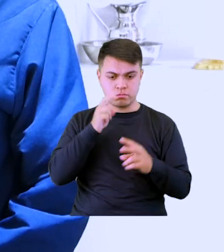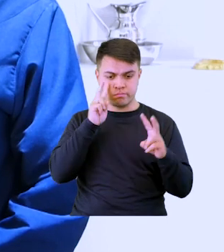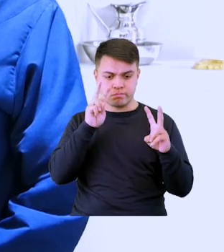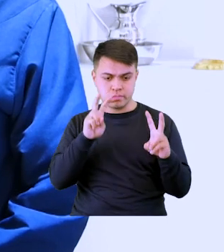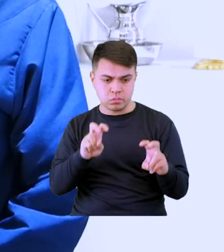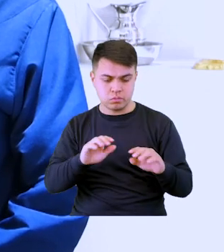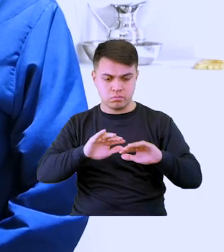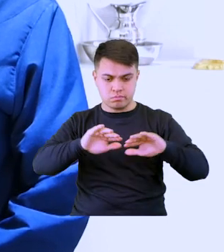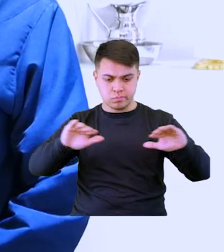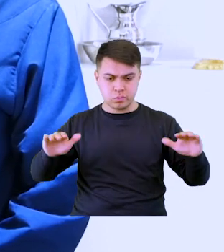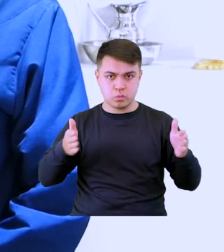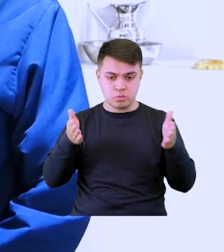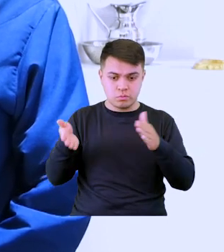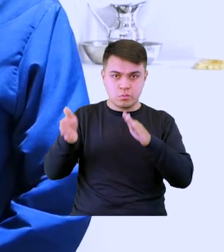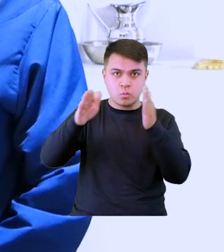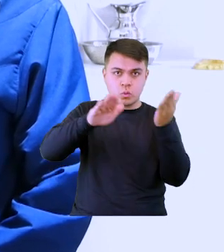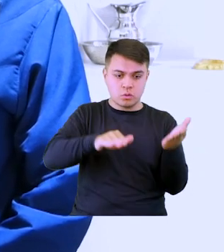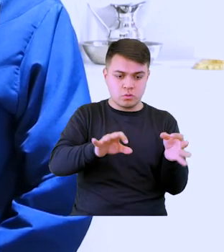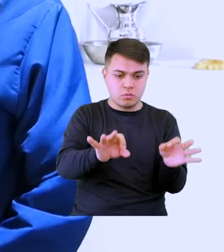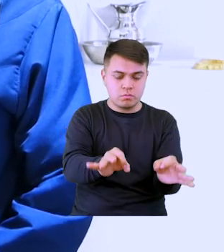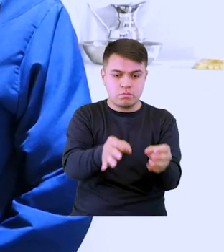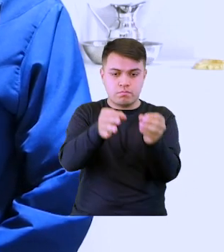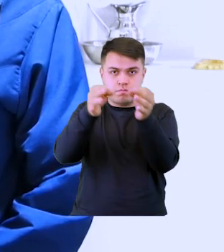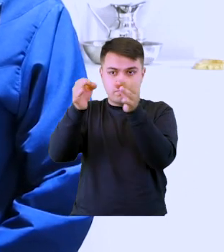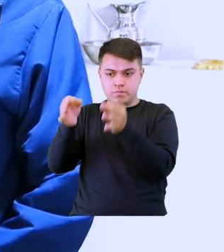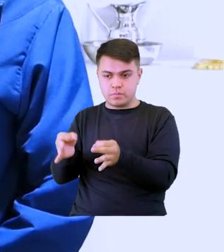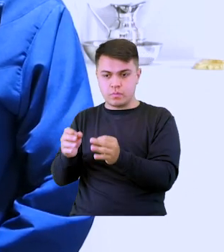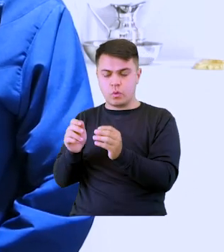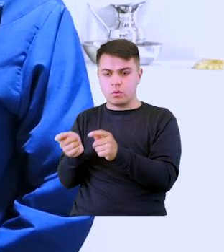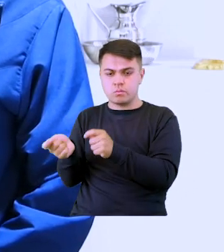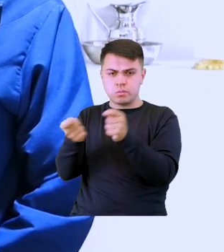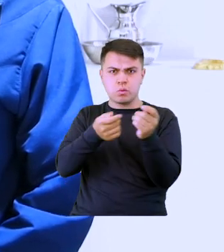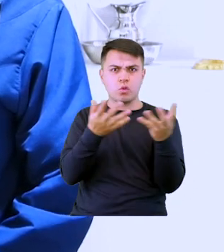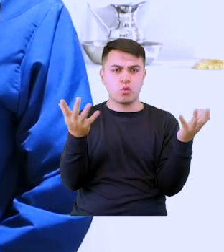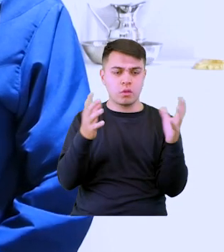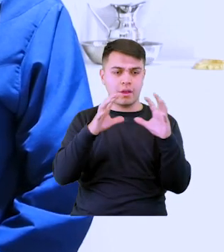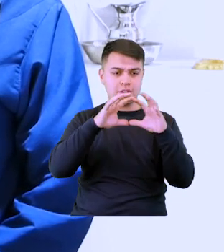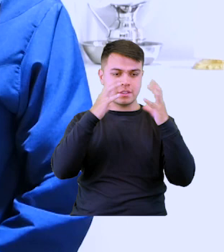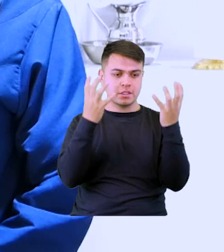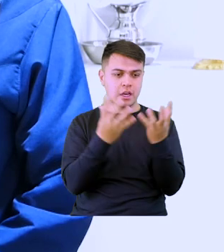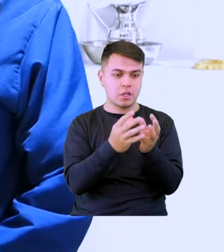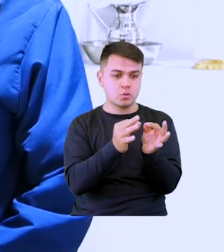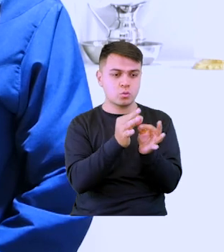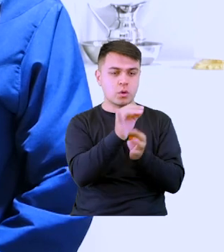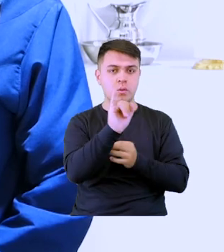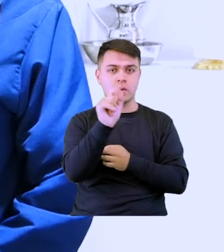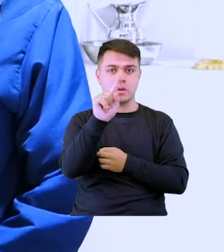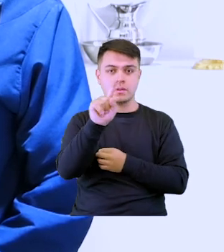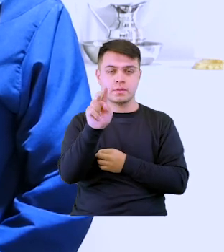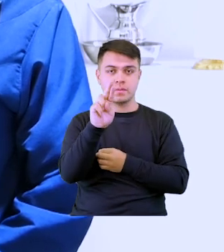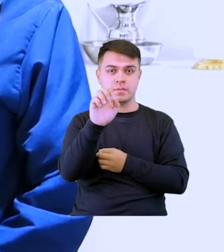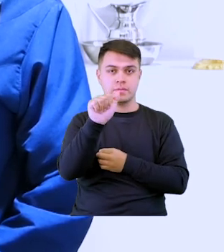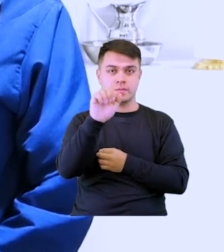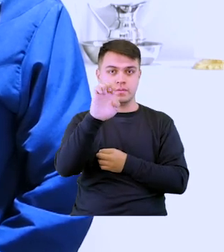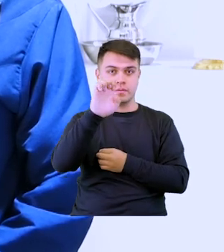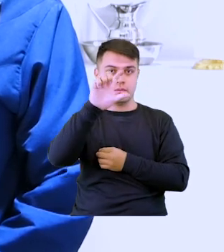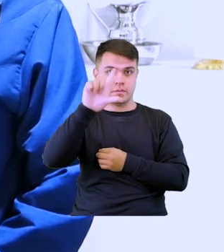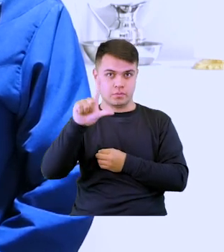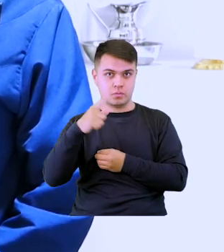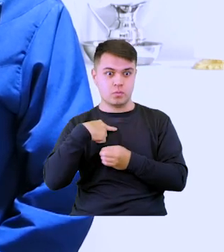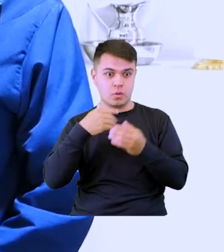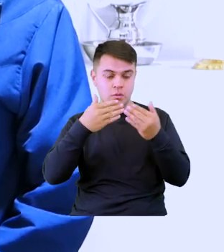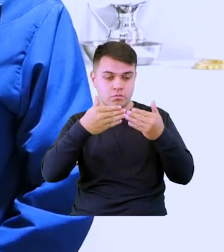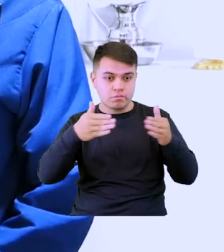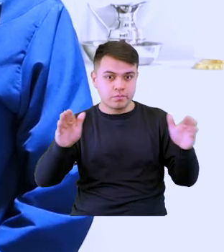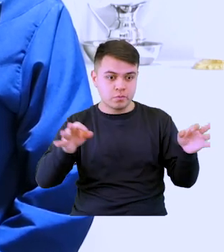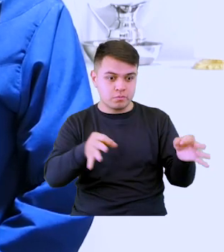y los sacaré de ellos, pueblo mío, y los llevaré a la tierra de Israel. Y cuando abras sus sepulcros y los saque de